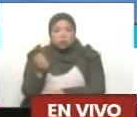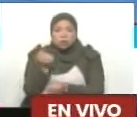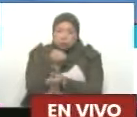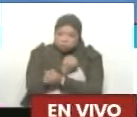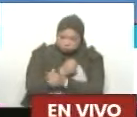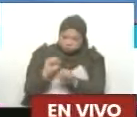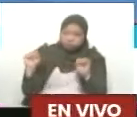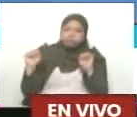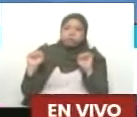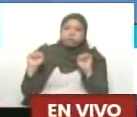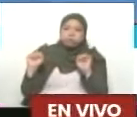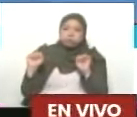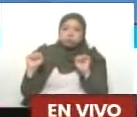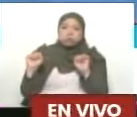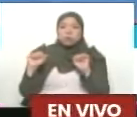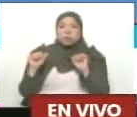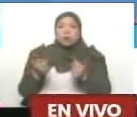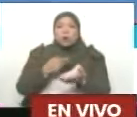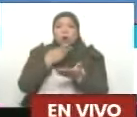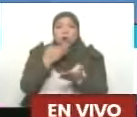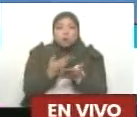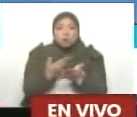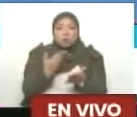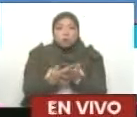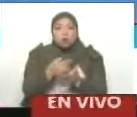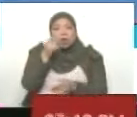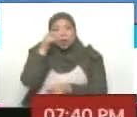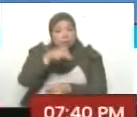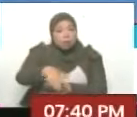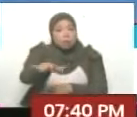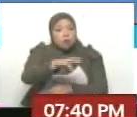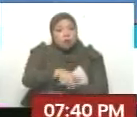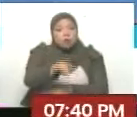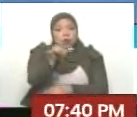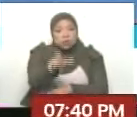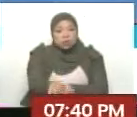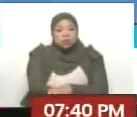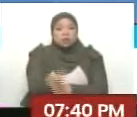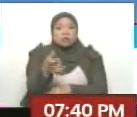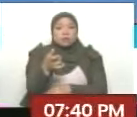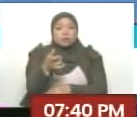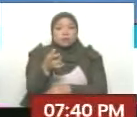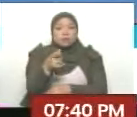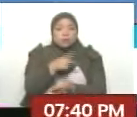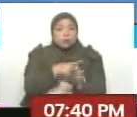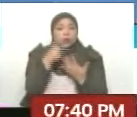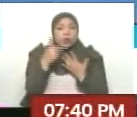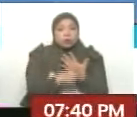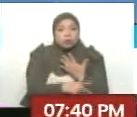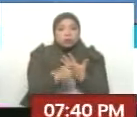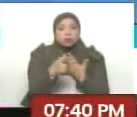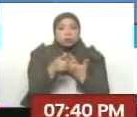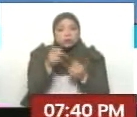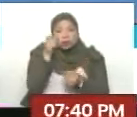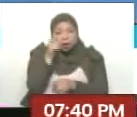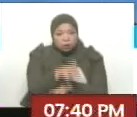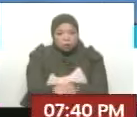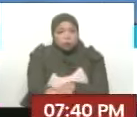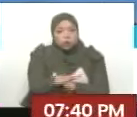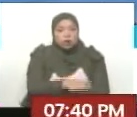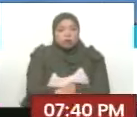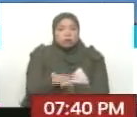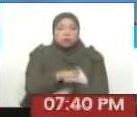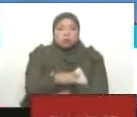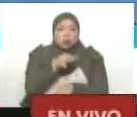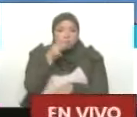indignación, es que nació una propuesta que le he hecho al pueblo. Es una propuesta que le dejo en manos al pueblo.